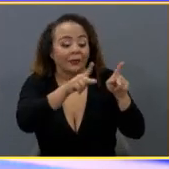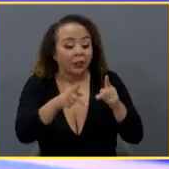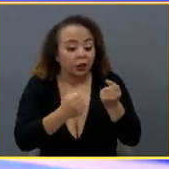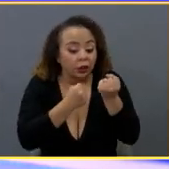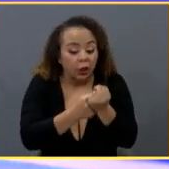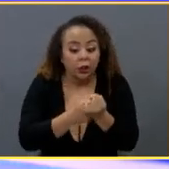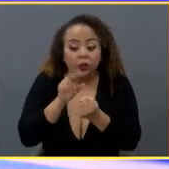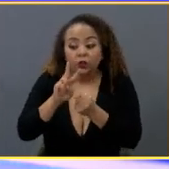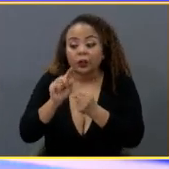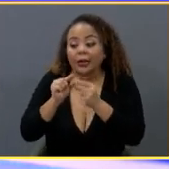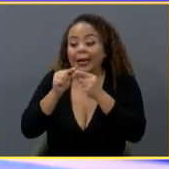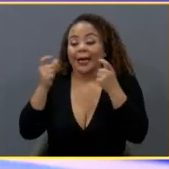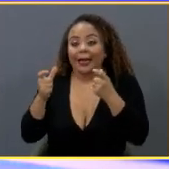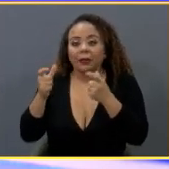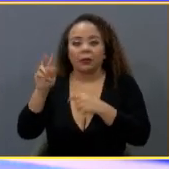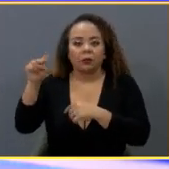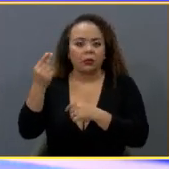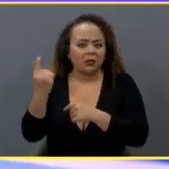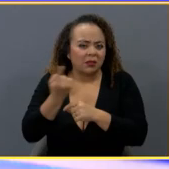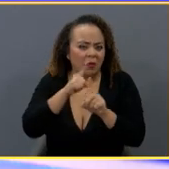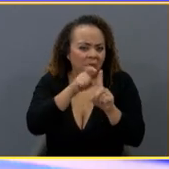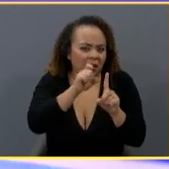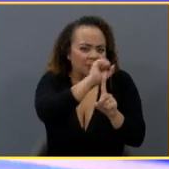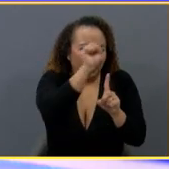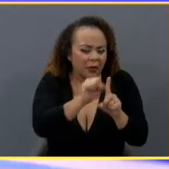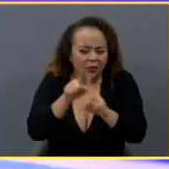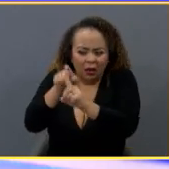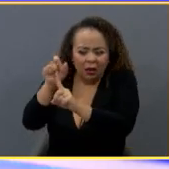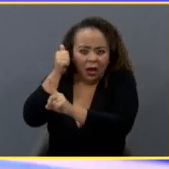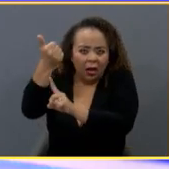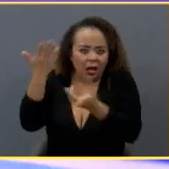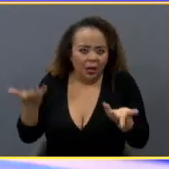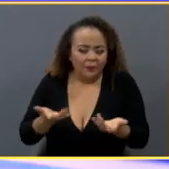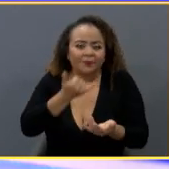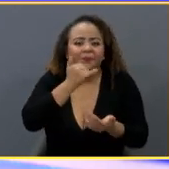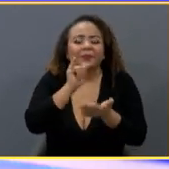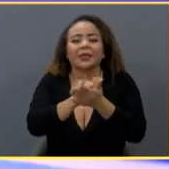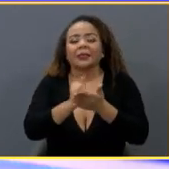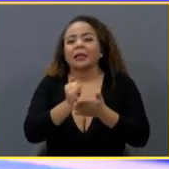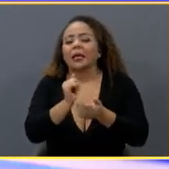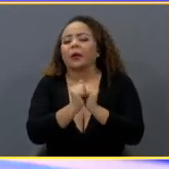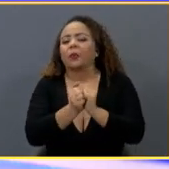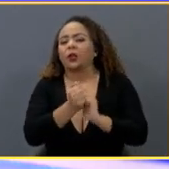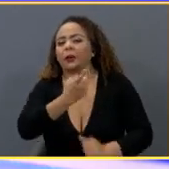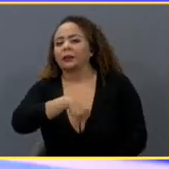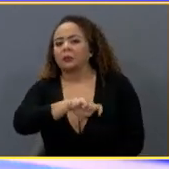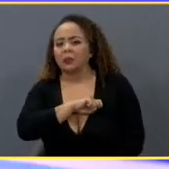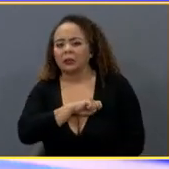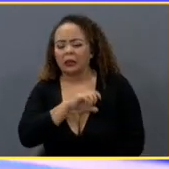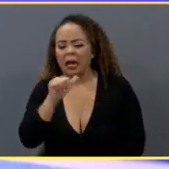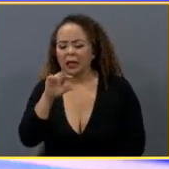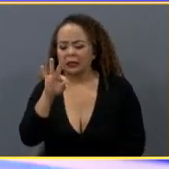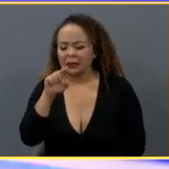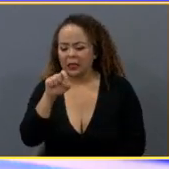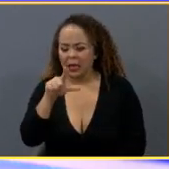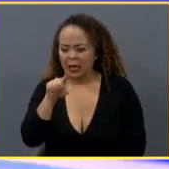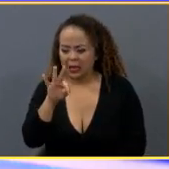grandes noticias provienen normalmente de Saprissa y la Liga. ¿Qué pasa si este campeonato en España, el campeón es el Athletic de